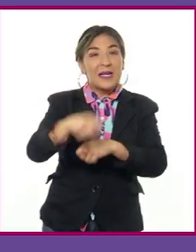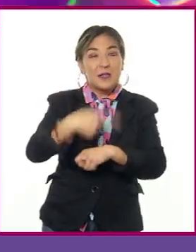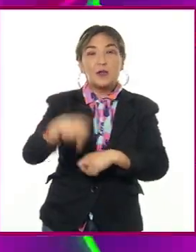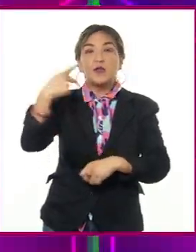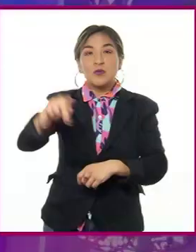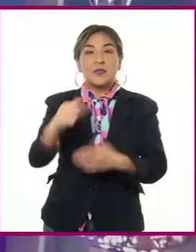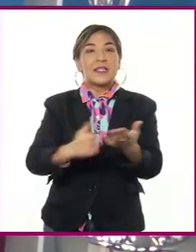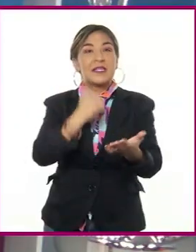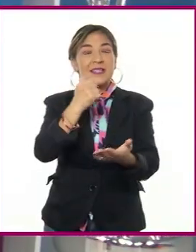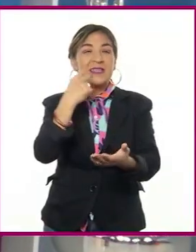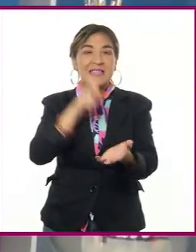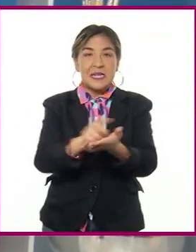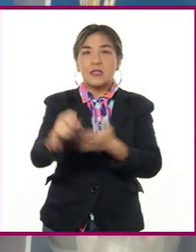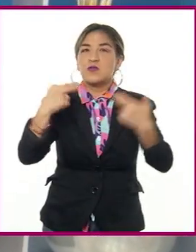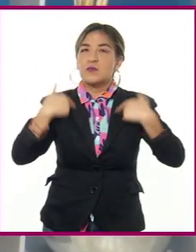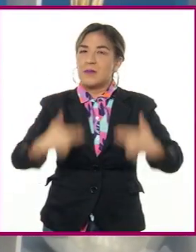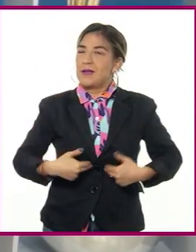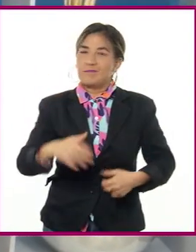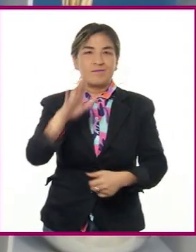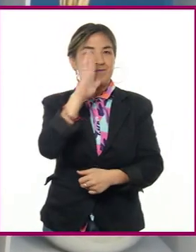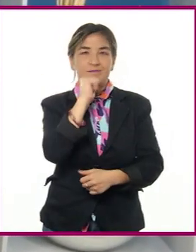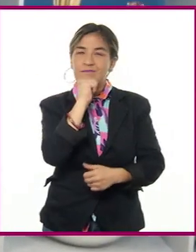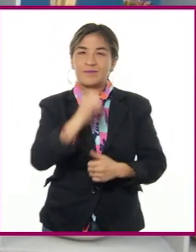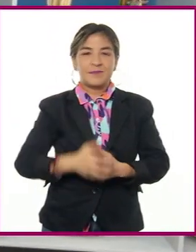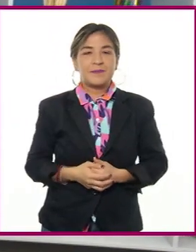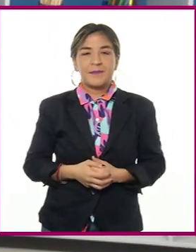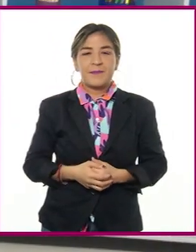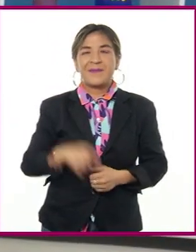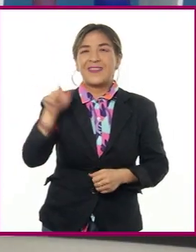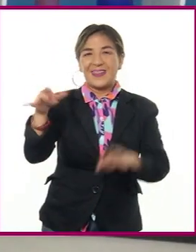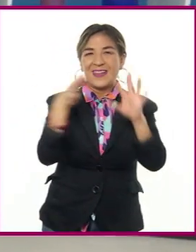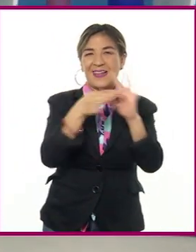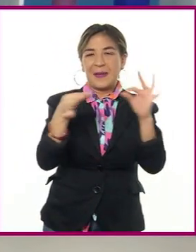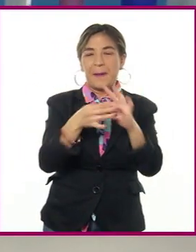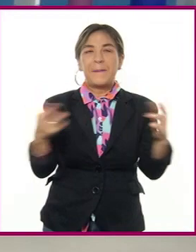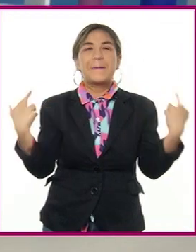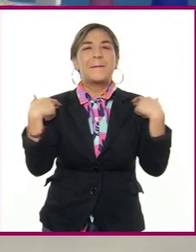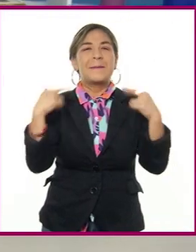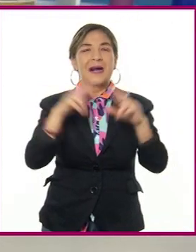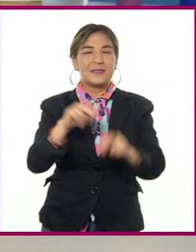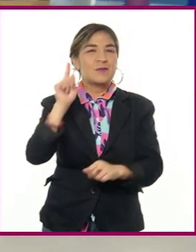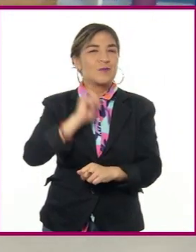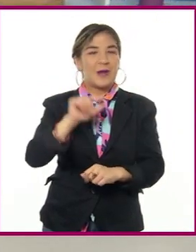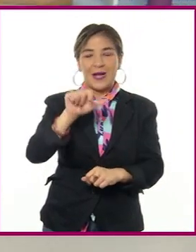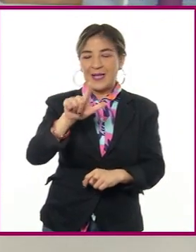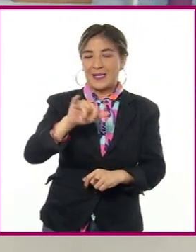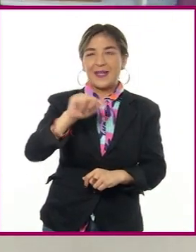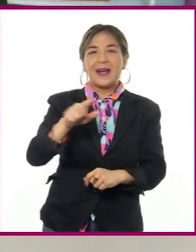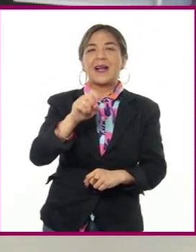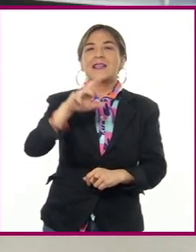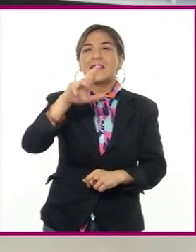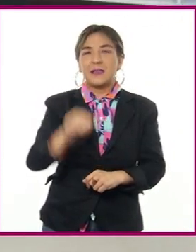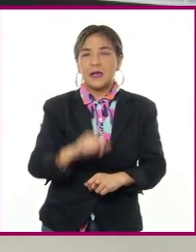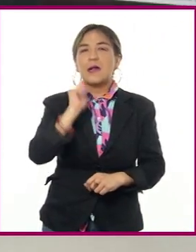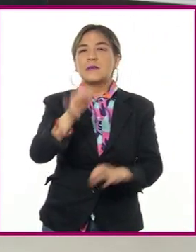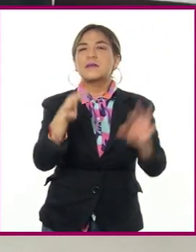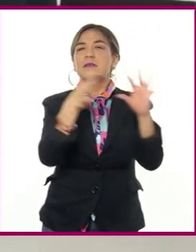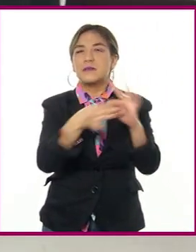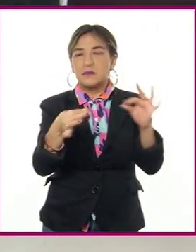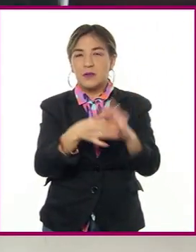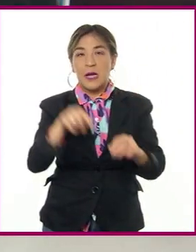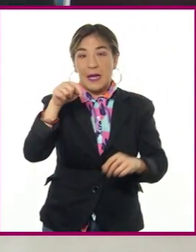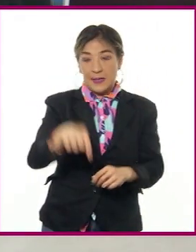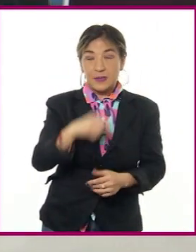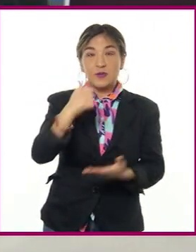ciudadanía. Después de la explicación de la maestra Alejandra, es necesario señalar que como ciudadanas y